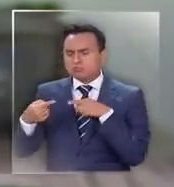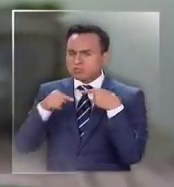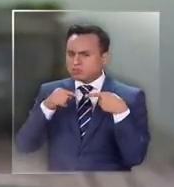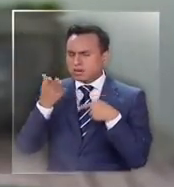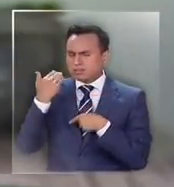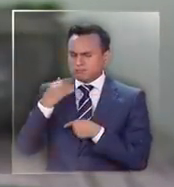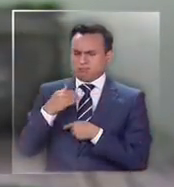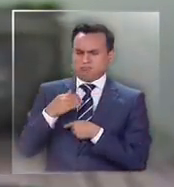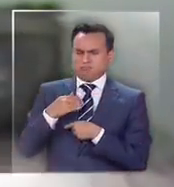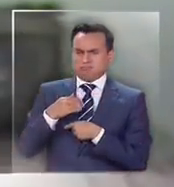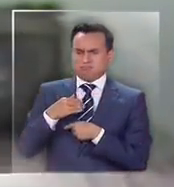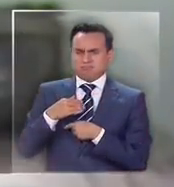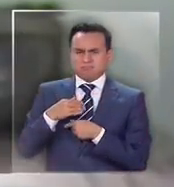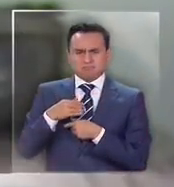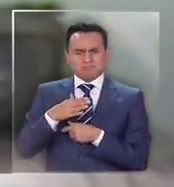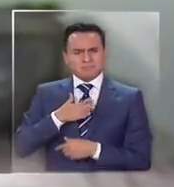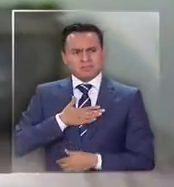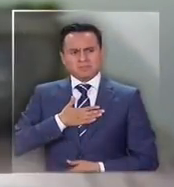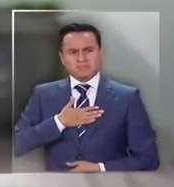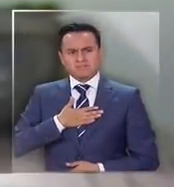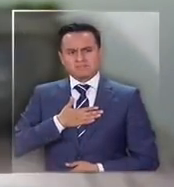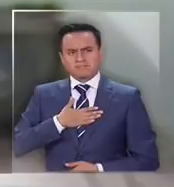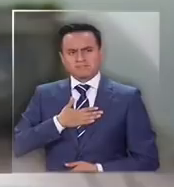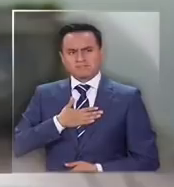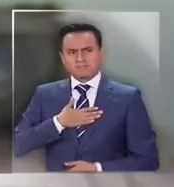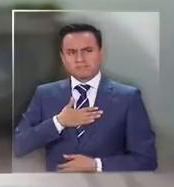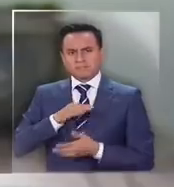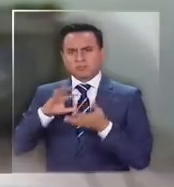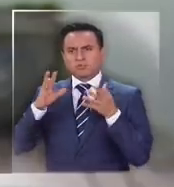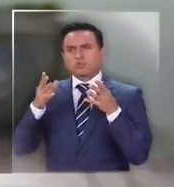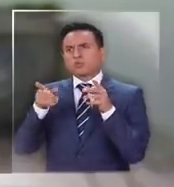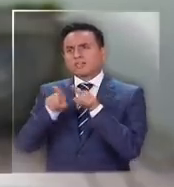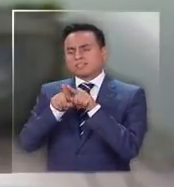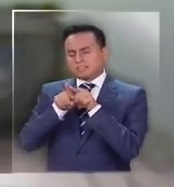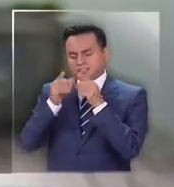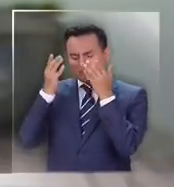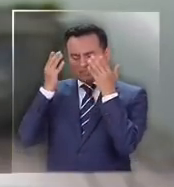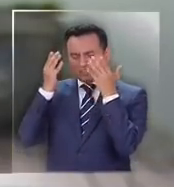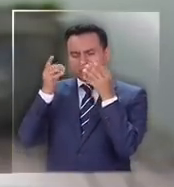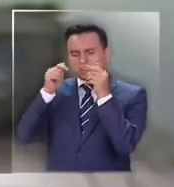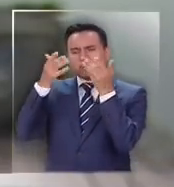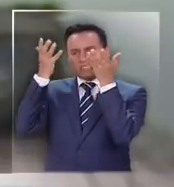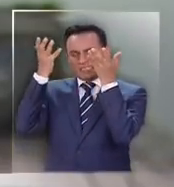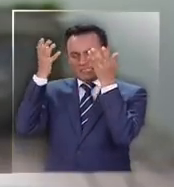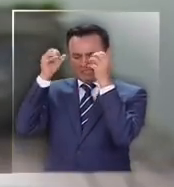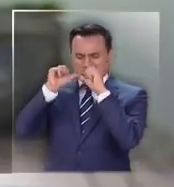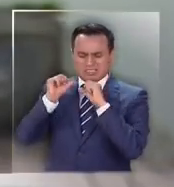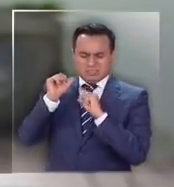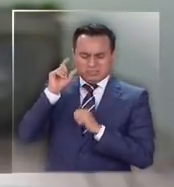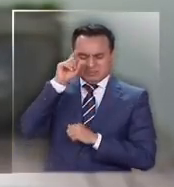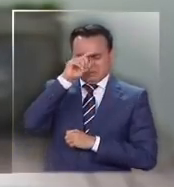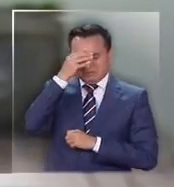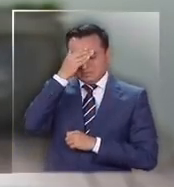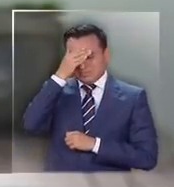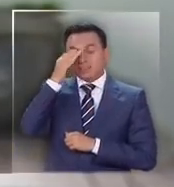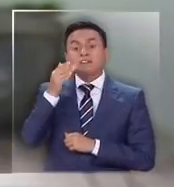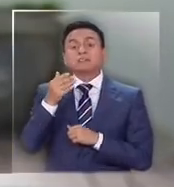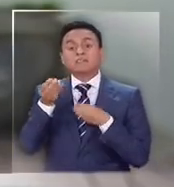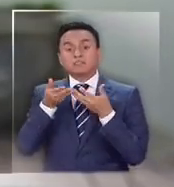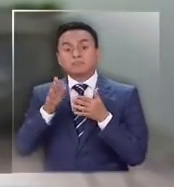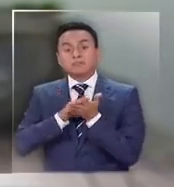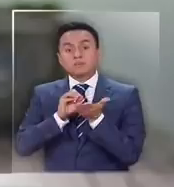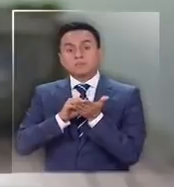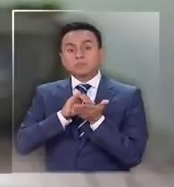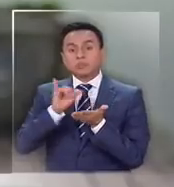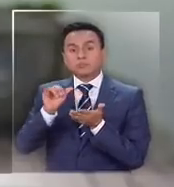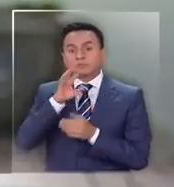discutido y para mí era, pero, o sea, se me venía el mundo literalmente encima. Tanto que